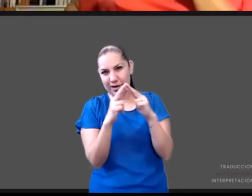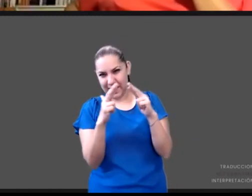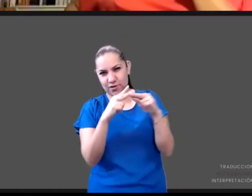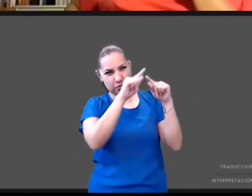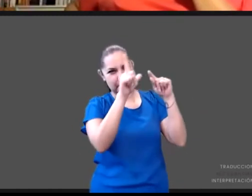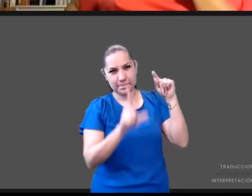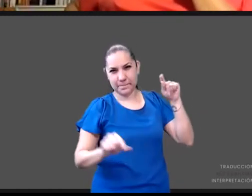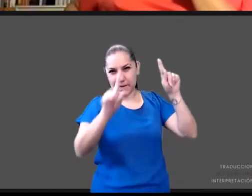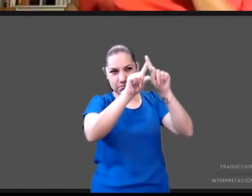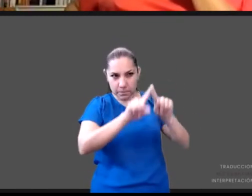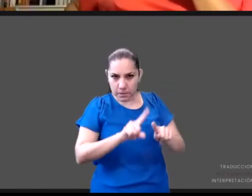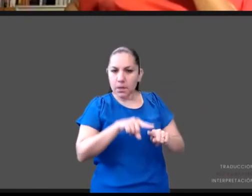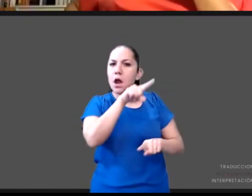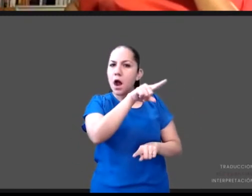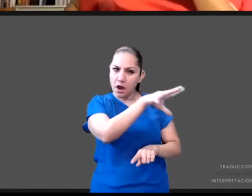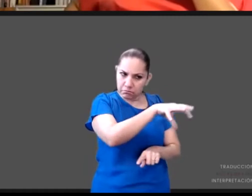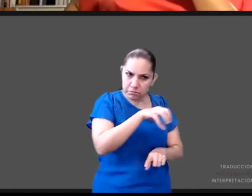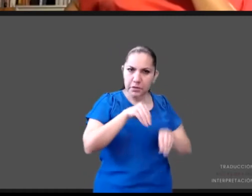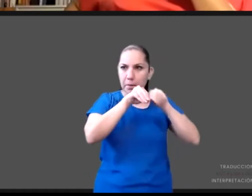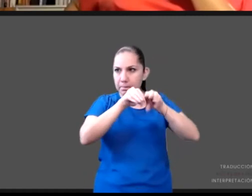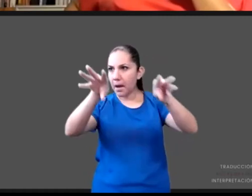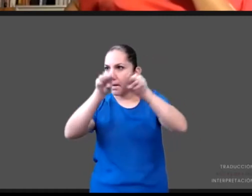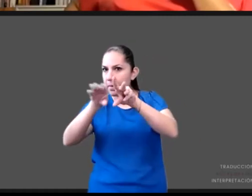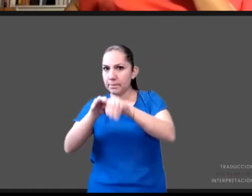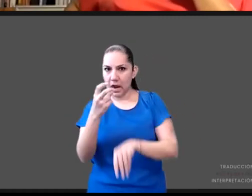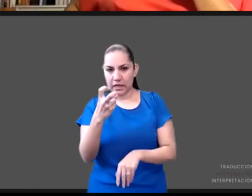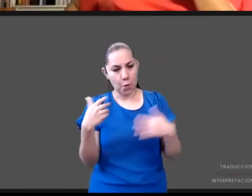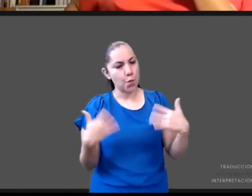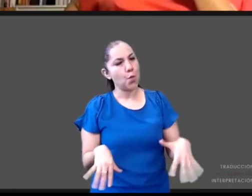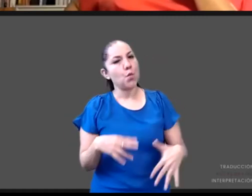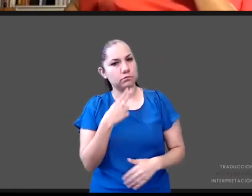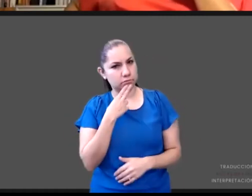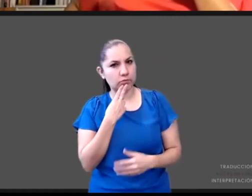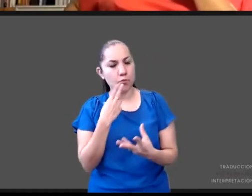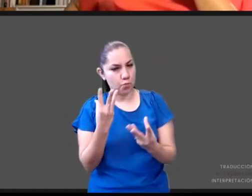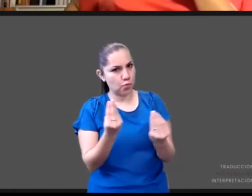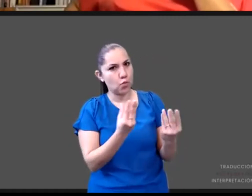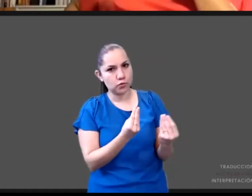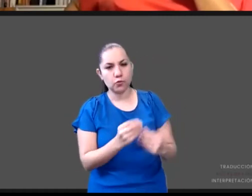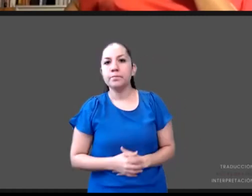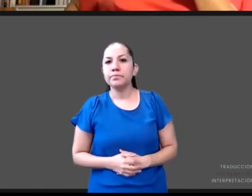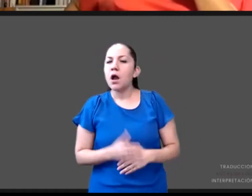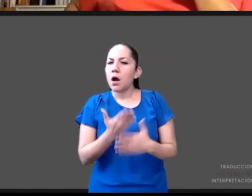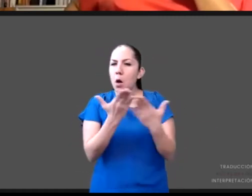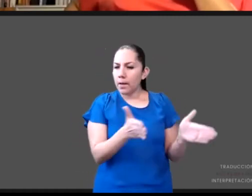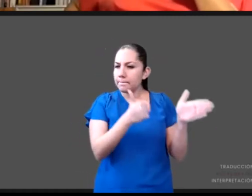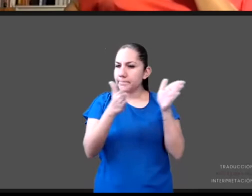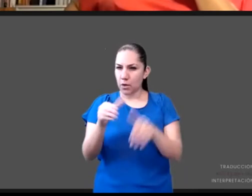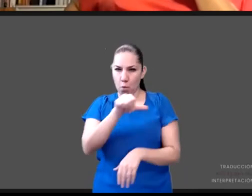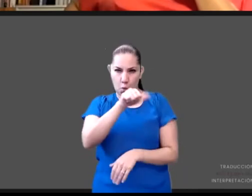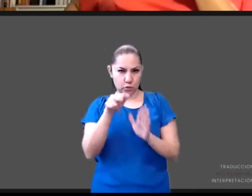esta difusión. Bien, vamos a pasar al siguiente video, que es sobre violencias